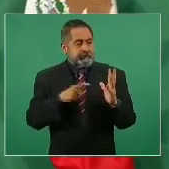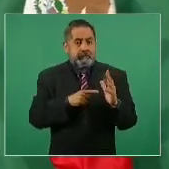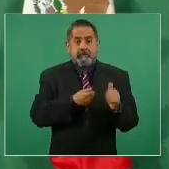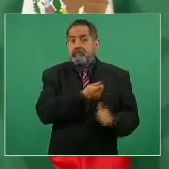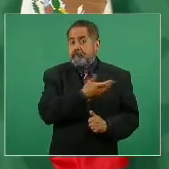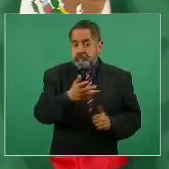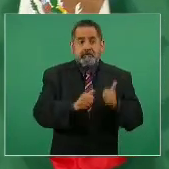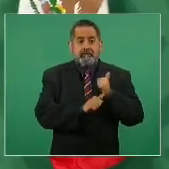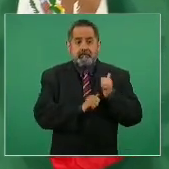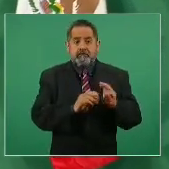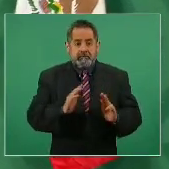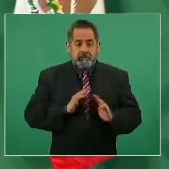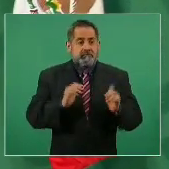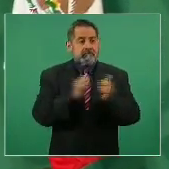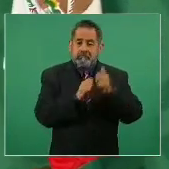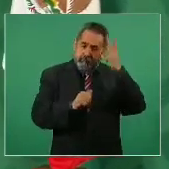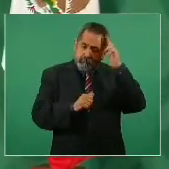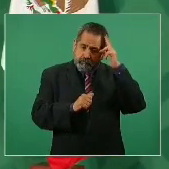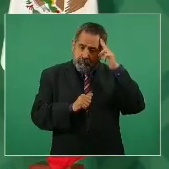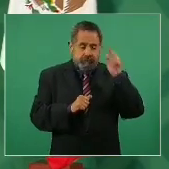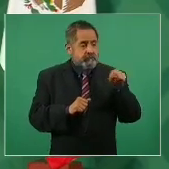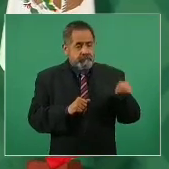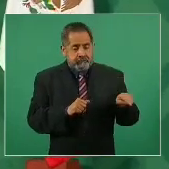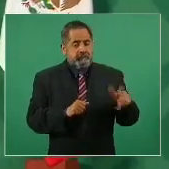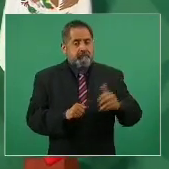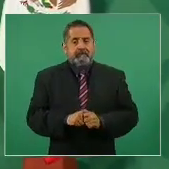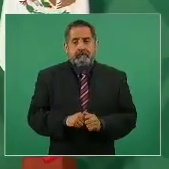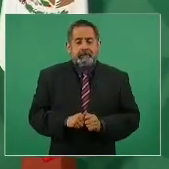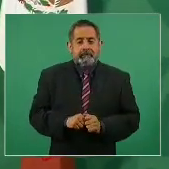los militares del porfiriato.